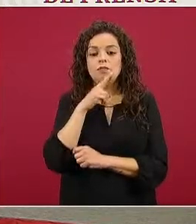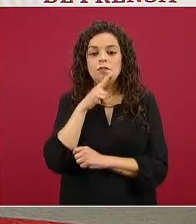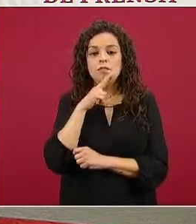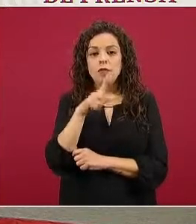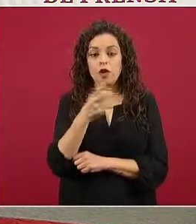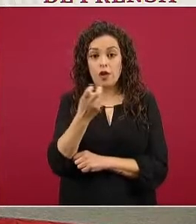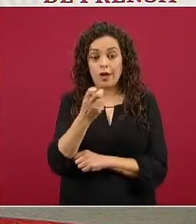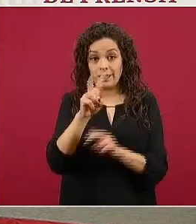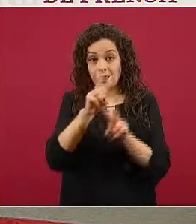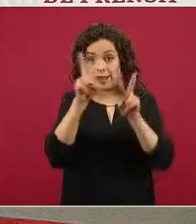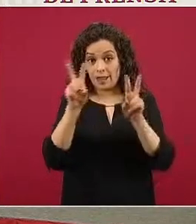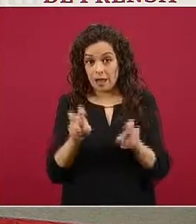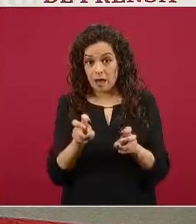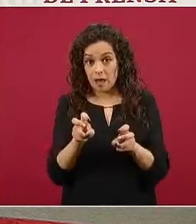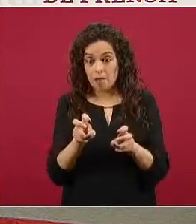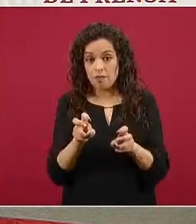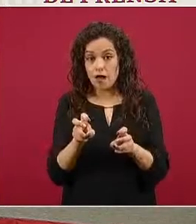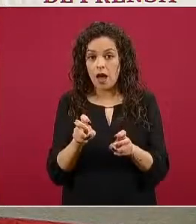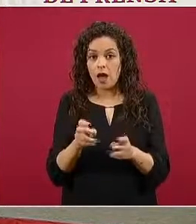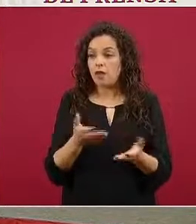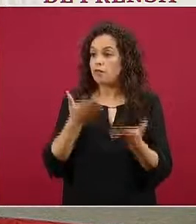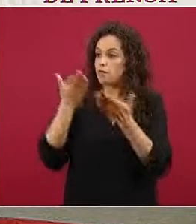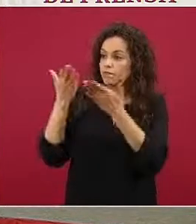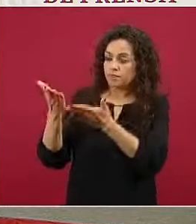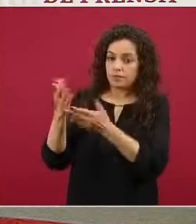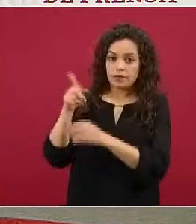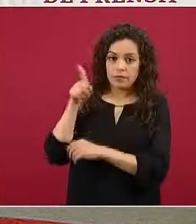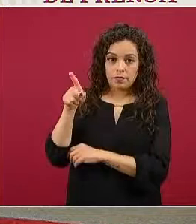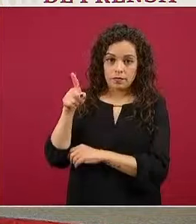el tema para que el subsecretario